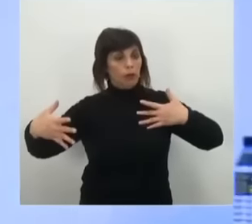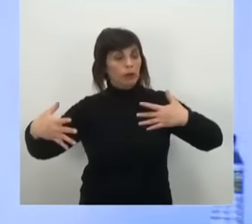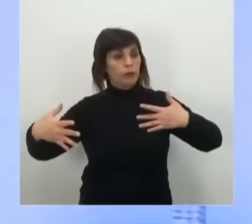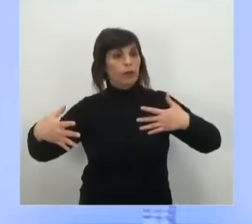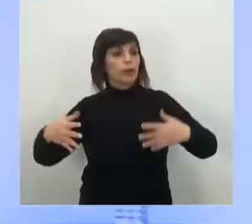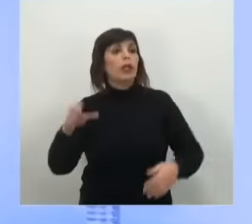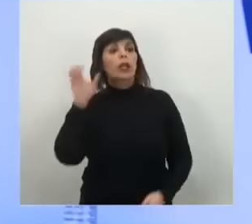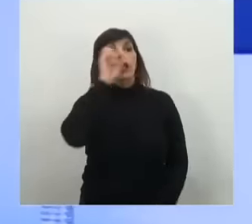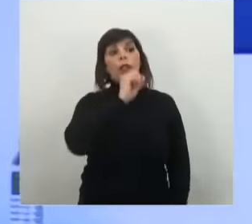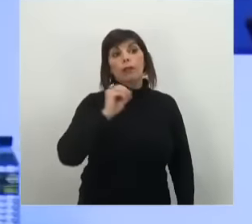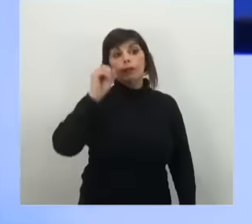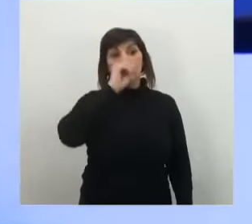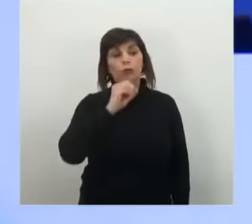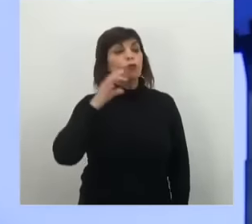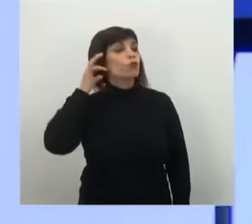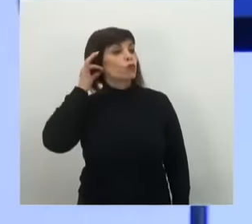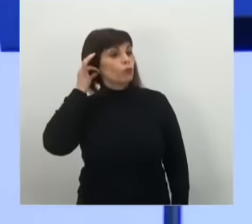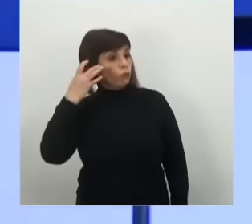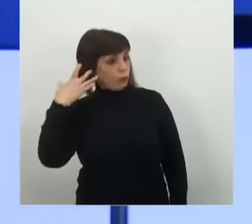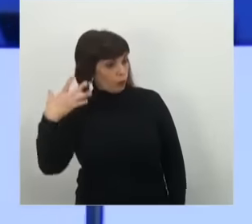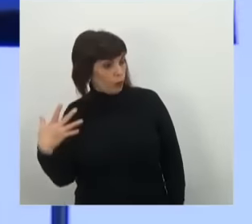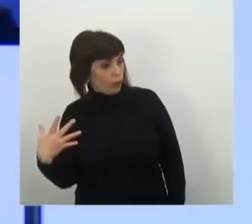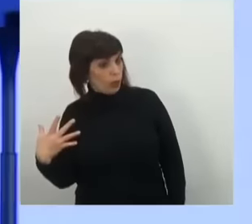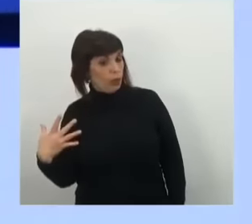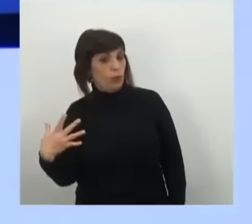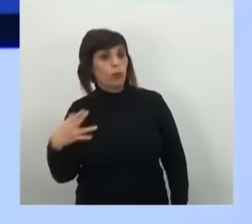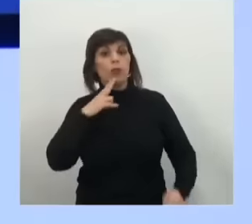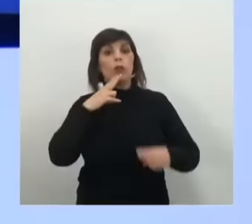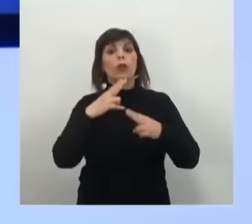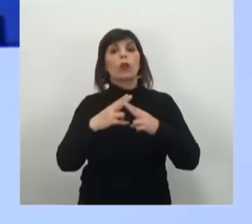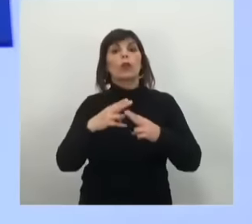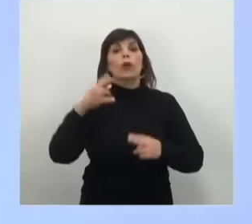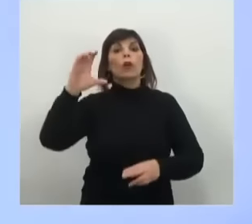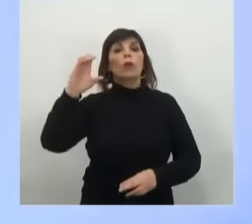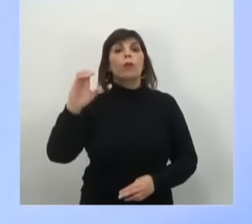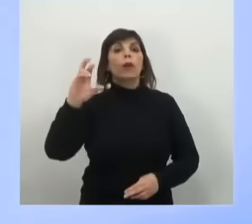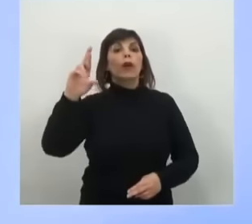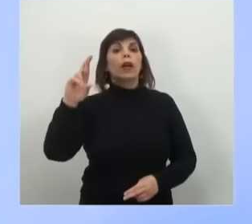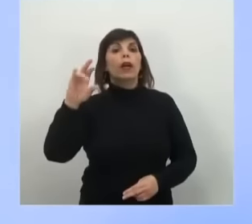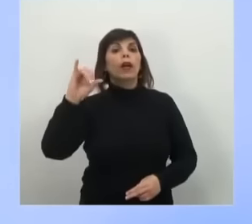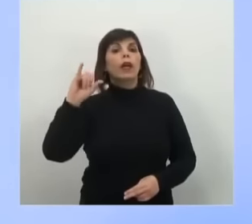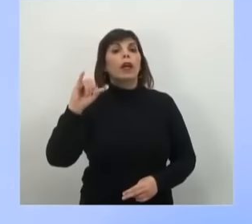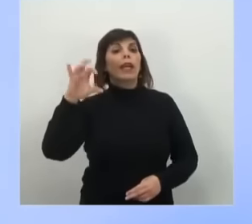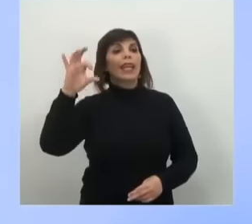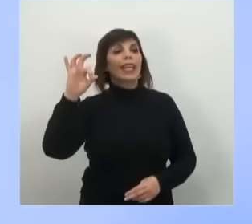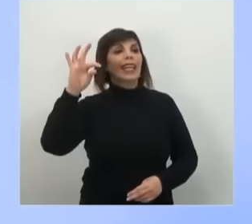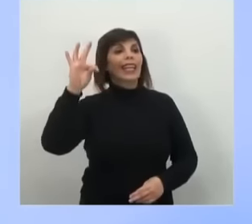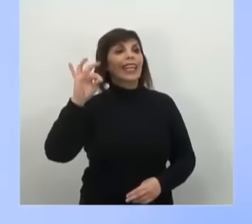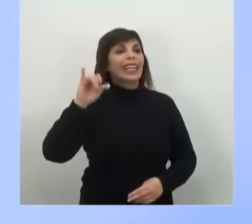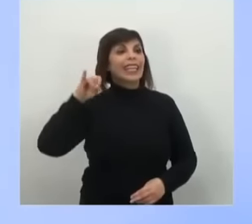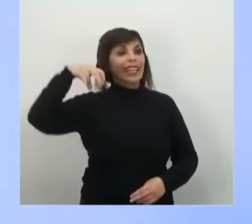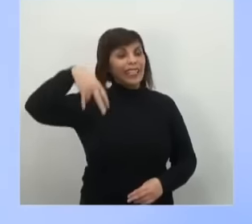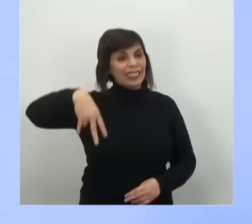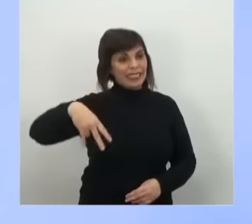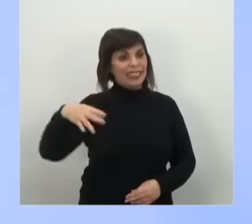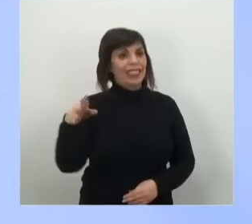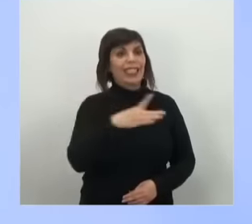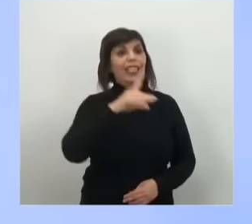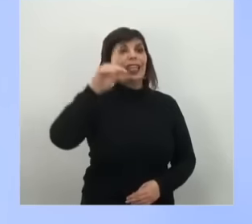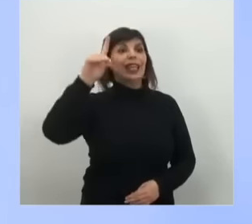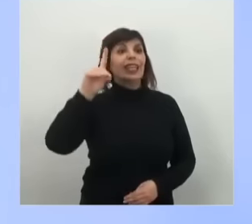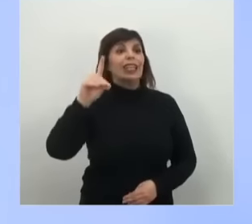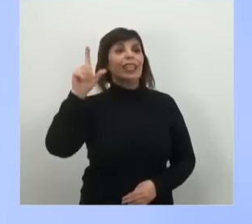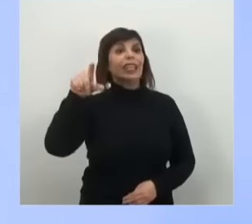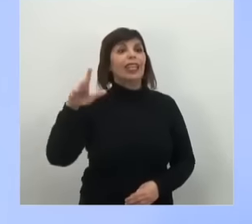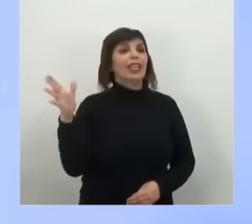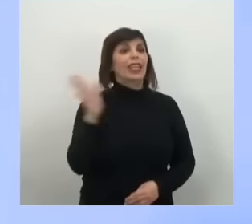estará Christine d'clarios por favor yo recomiendo que le conoce quién le conoce a ver tienes